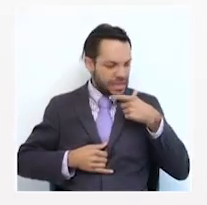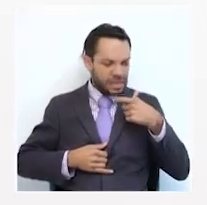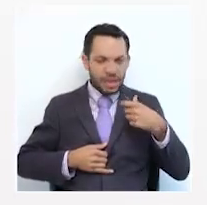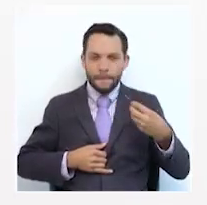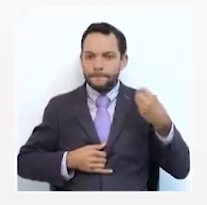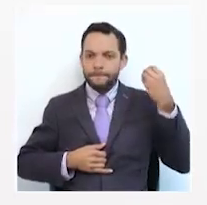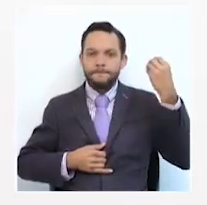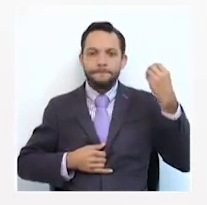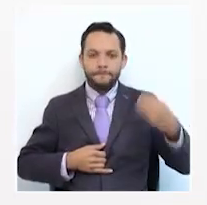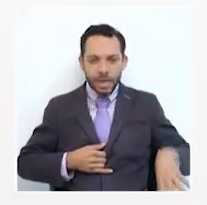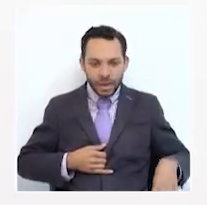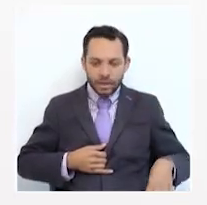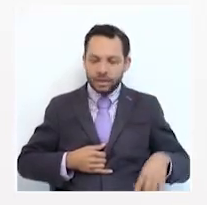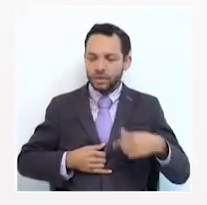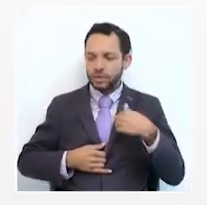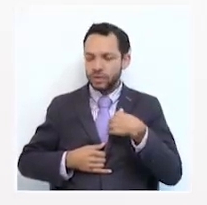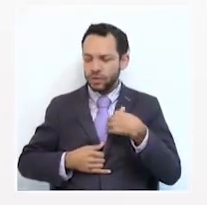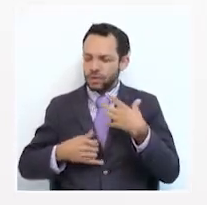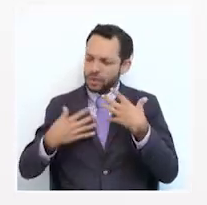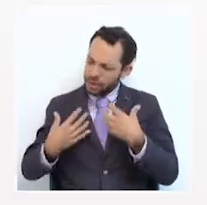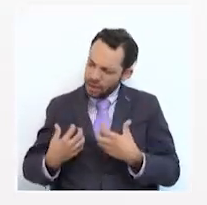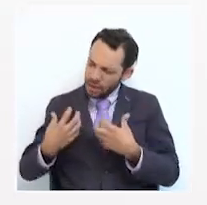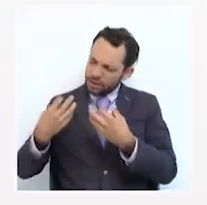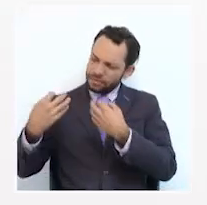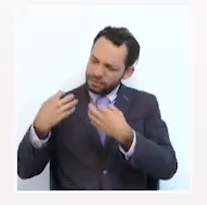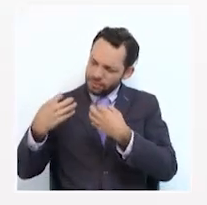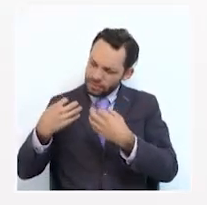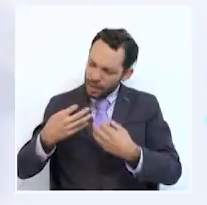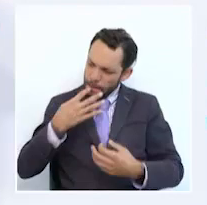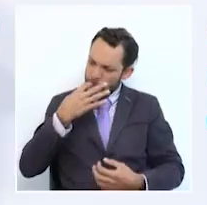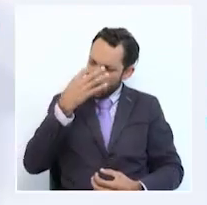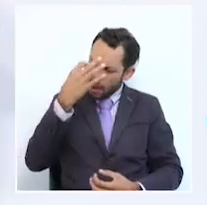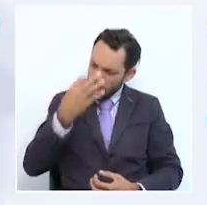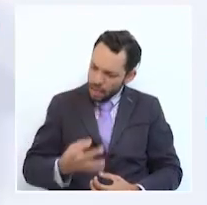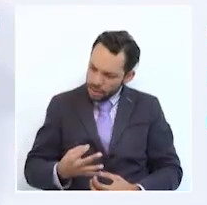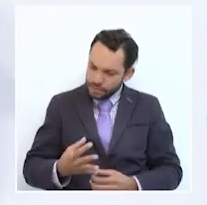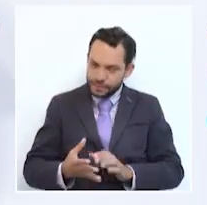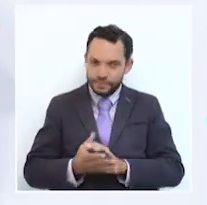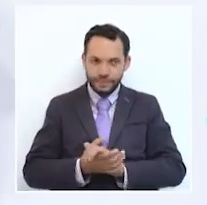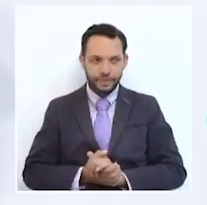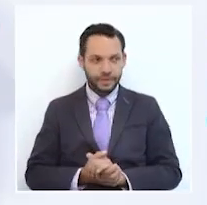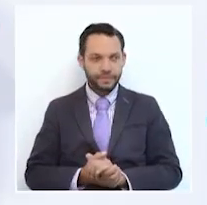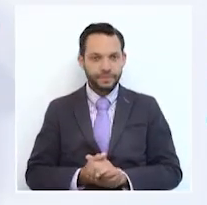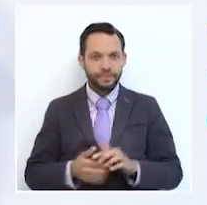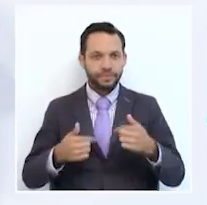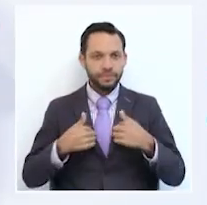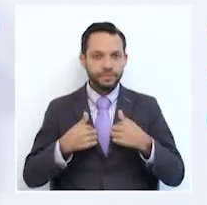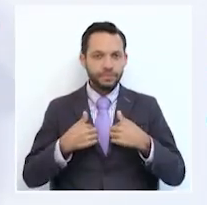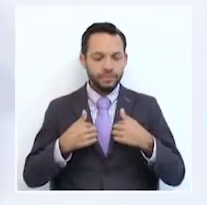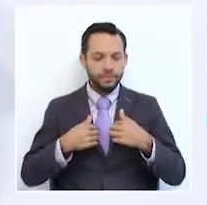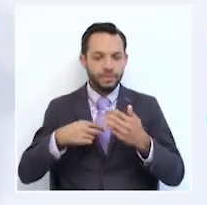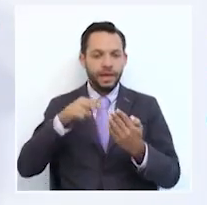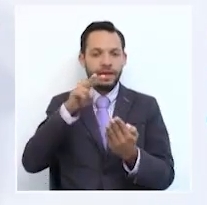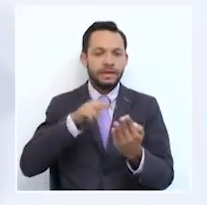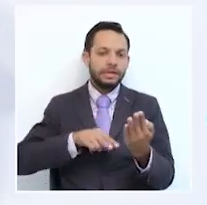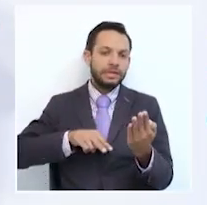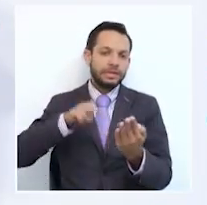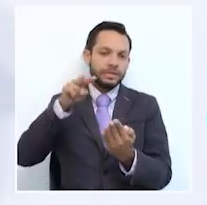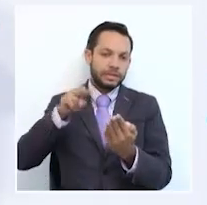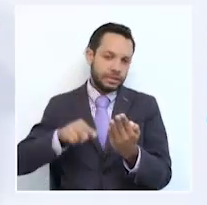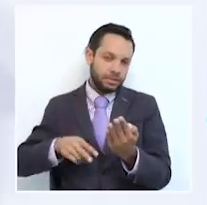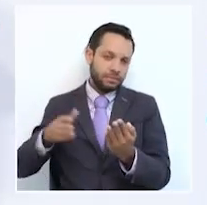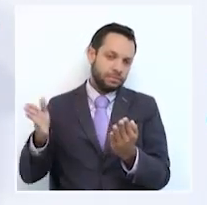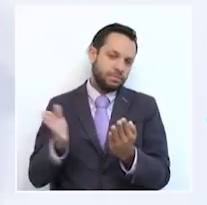si eso es cierto y cómo me puede ayudar yo cada vez que leo el tema de la flora intestinal quedó más sorprendido